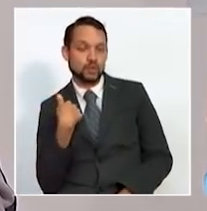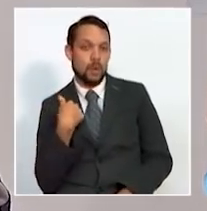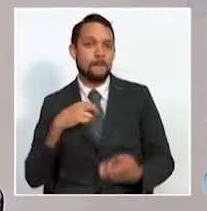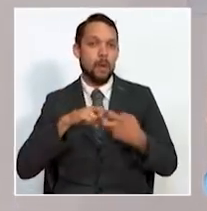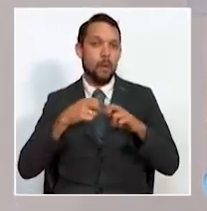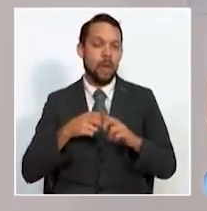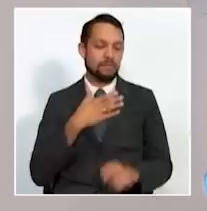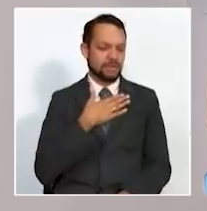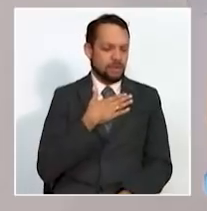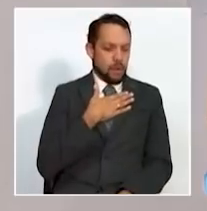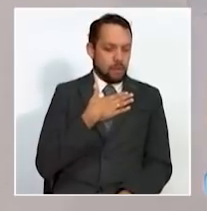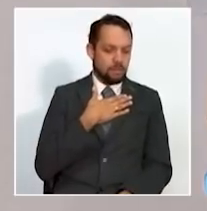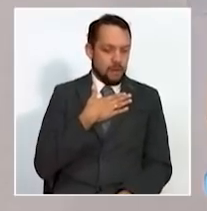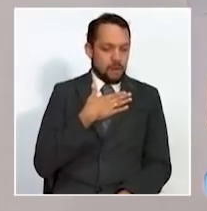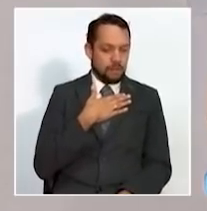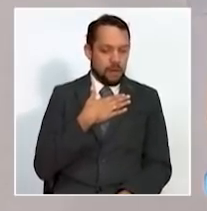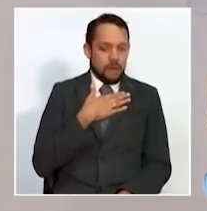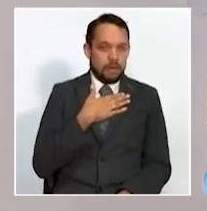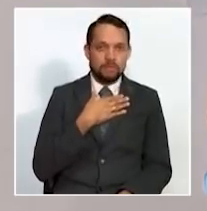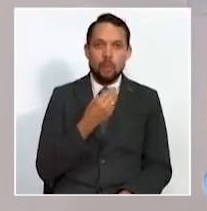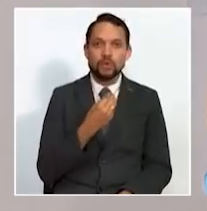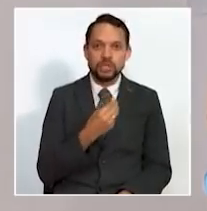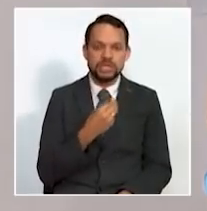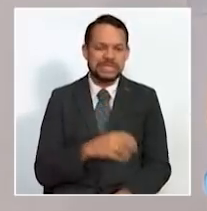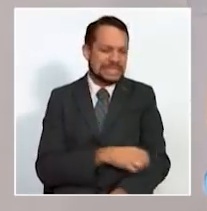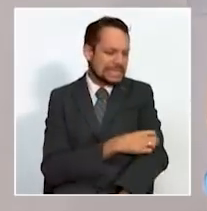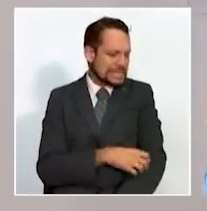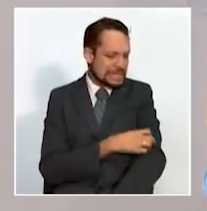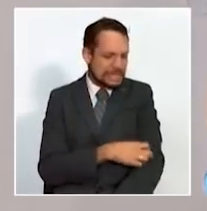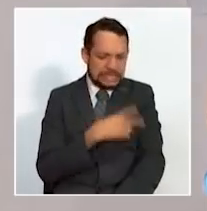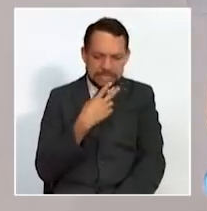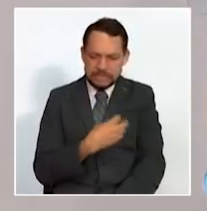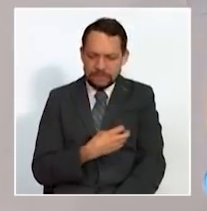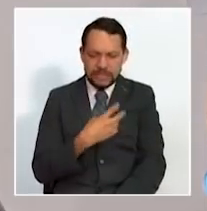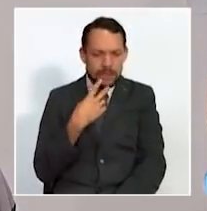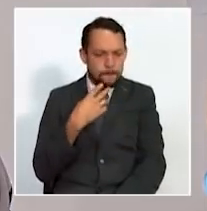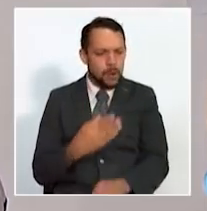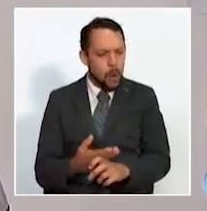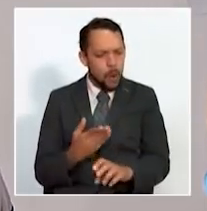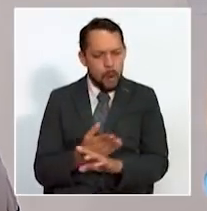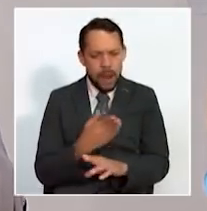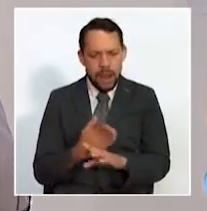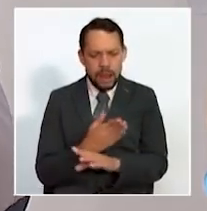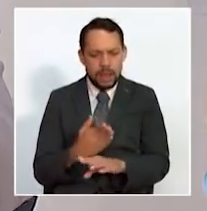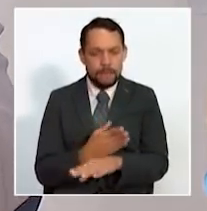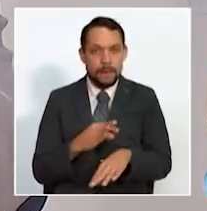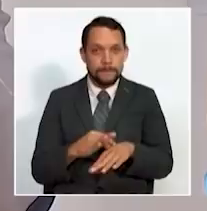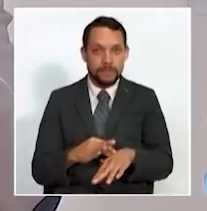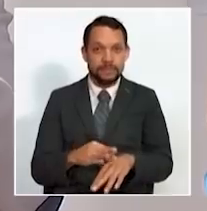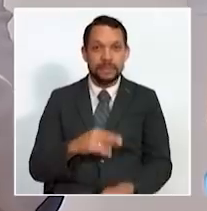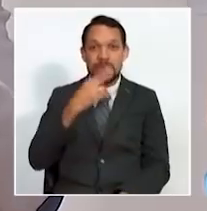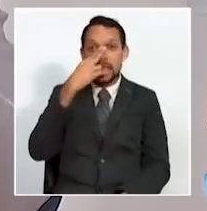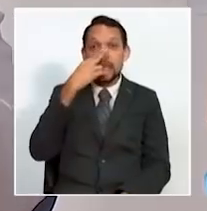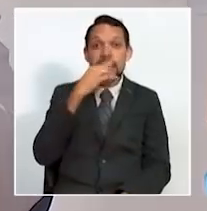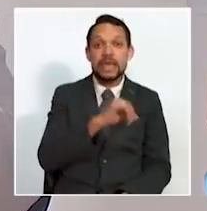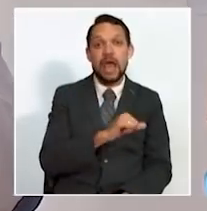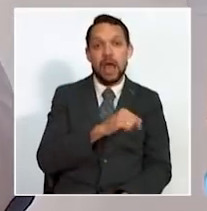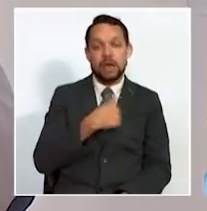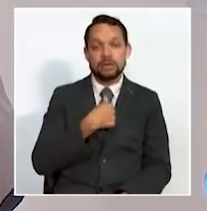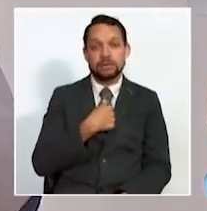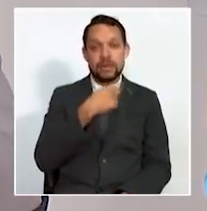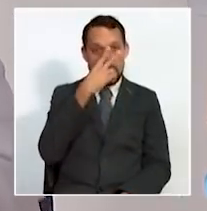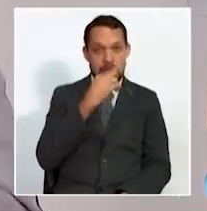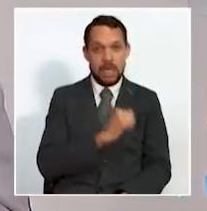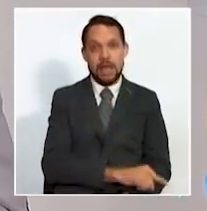Y empecé a hacer una alergia respiratoria y toda mi carrera fue con alergia respiratoria. Mi hija, por esta parte